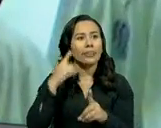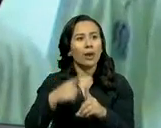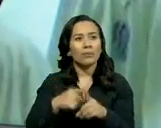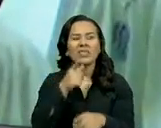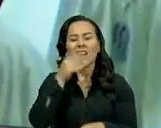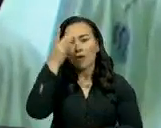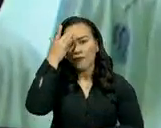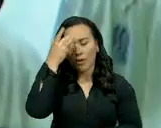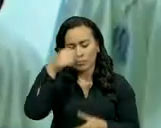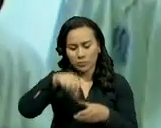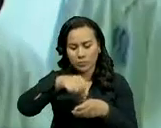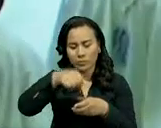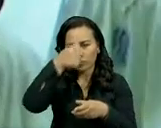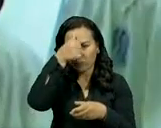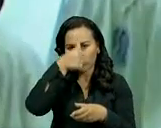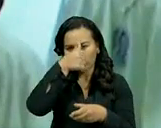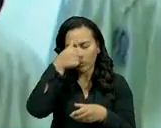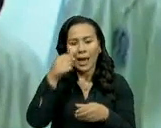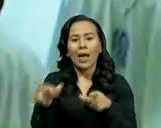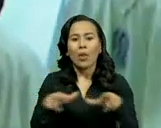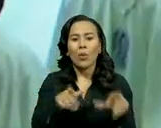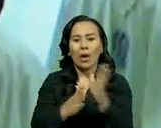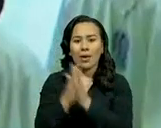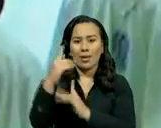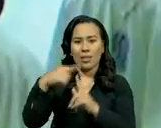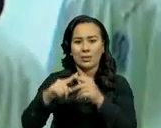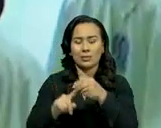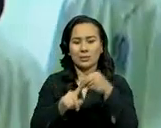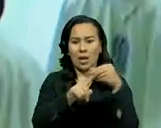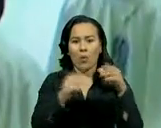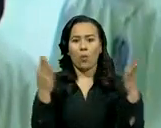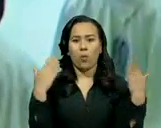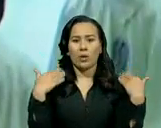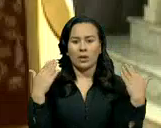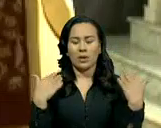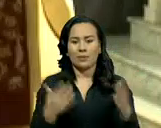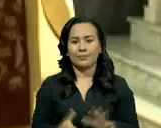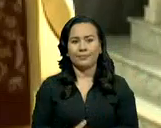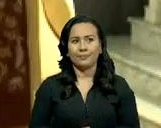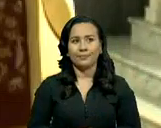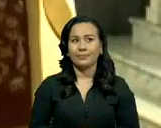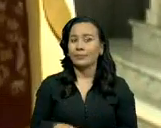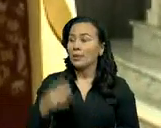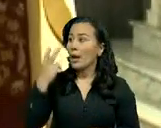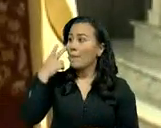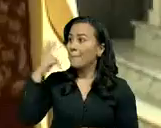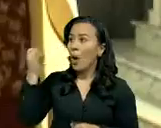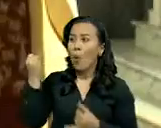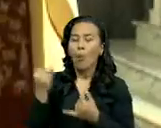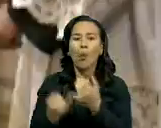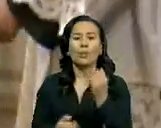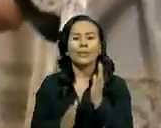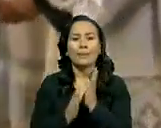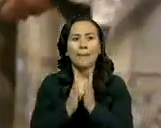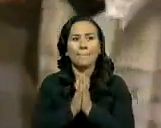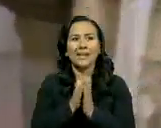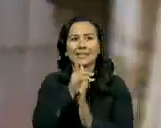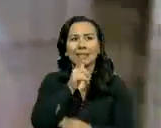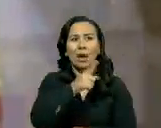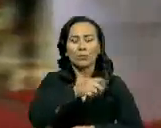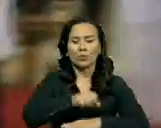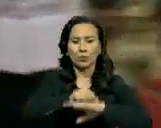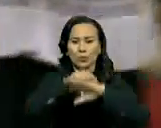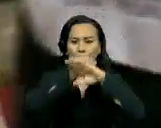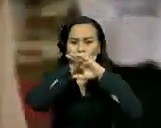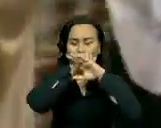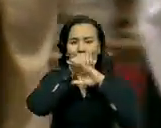enfermos. El evento se llevó a cabo en la Catedral de Guayaquil. Esta fue la última Misa Crismal presidida por Monseñor